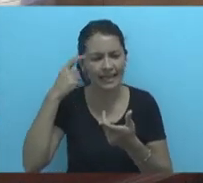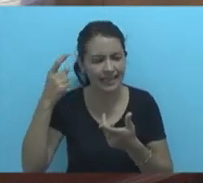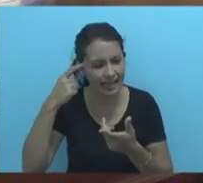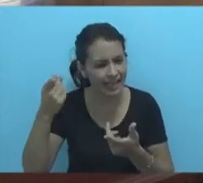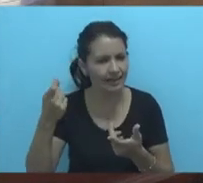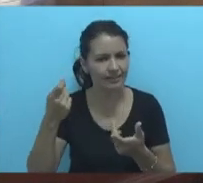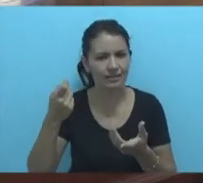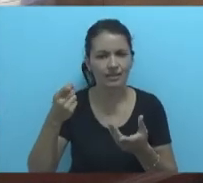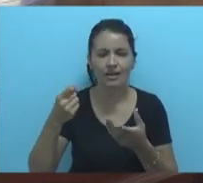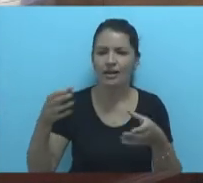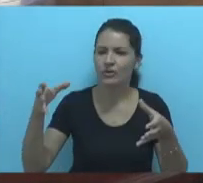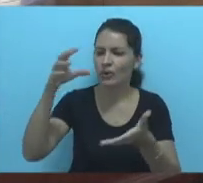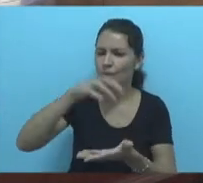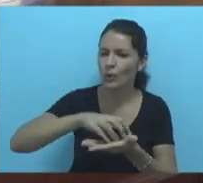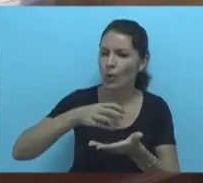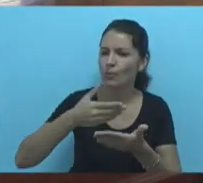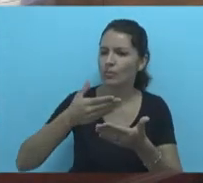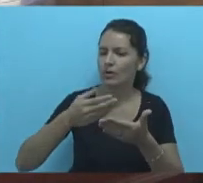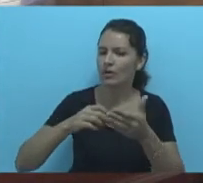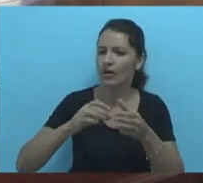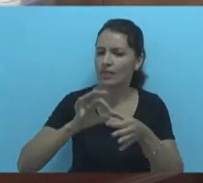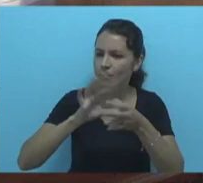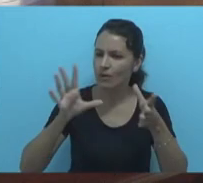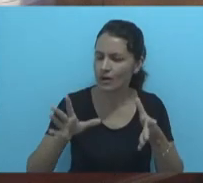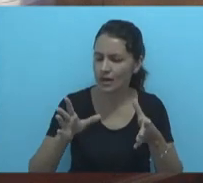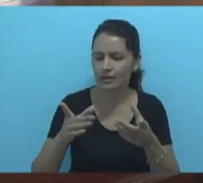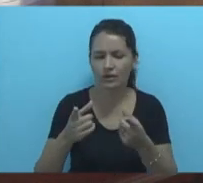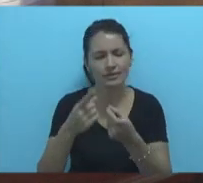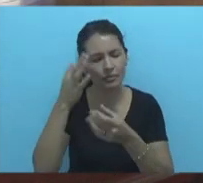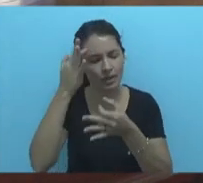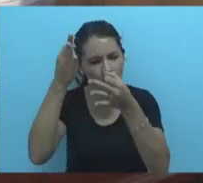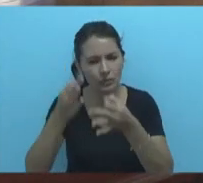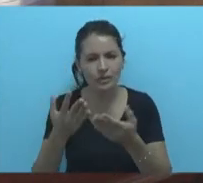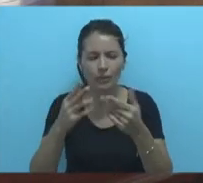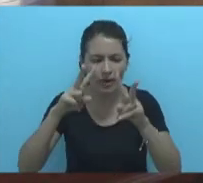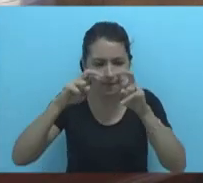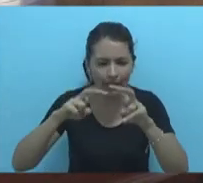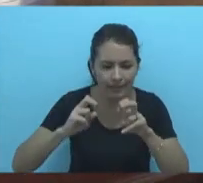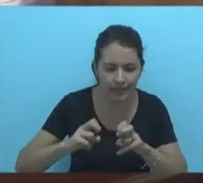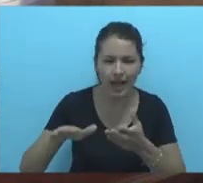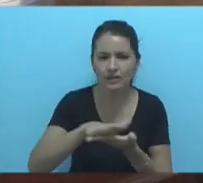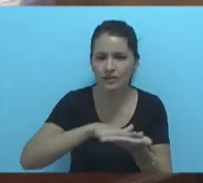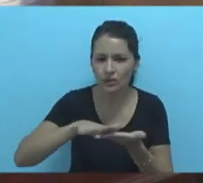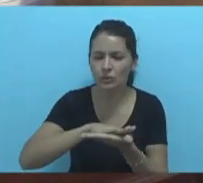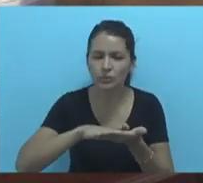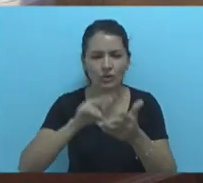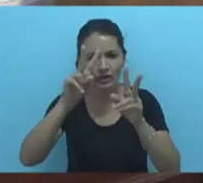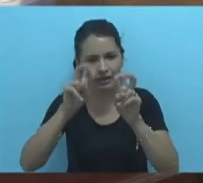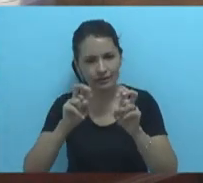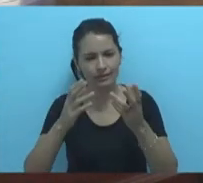capacidad para poder investigar a fondo y resolver casos como el que se mencionó recién y que tienen a su cargo